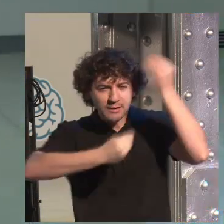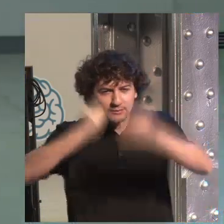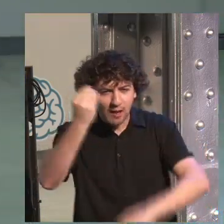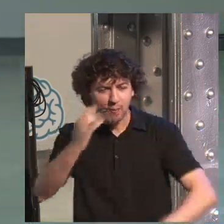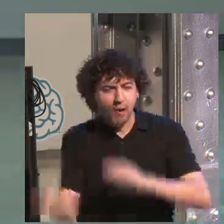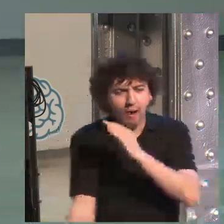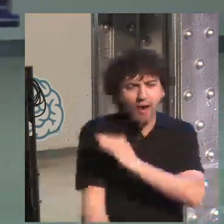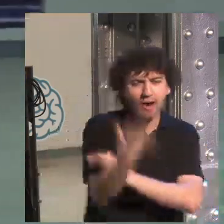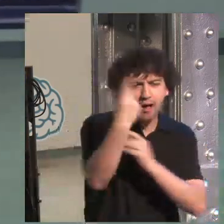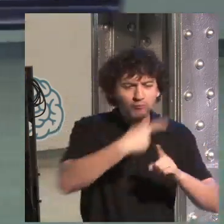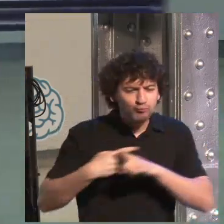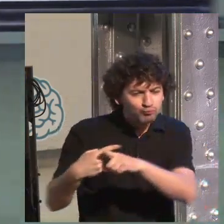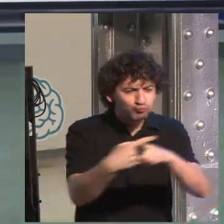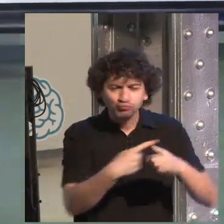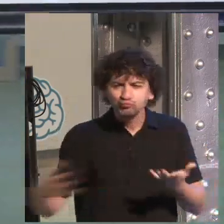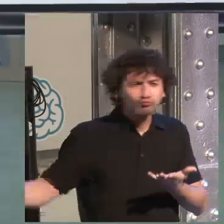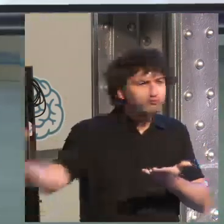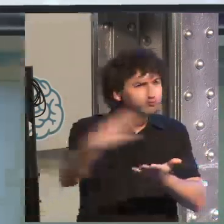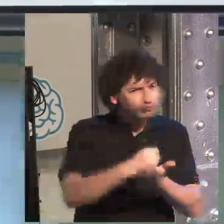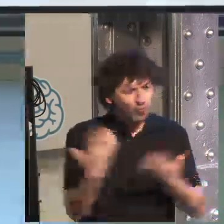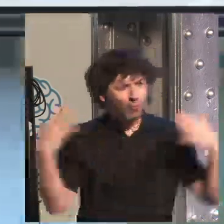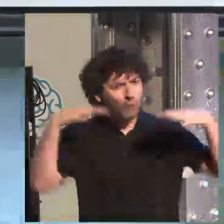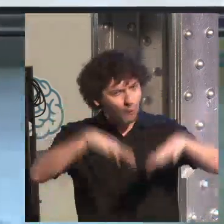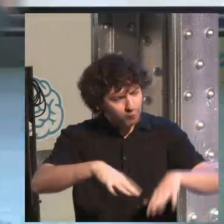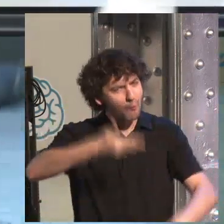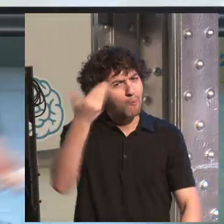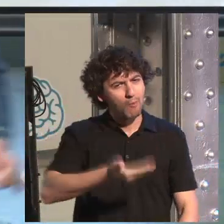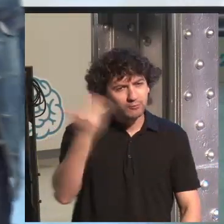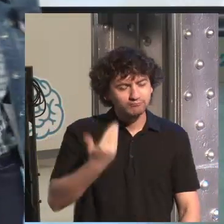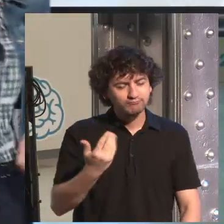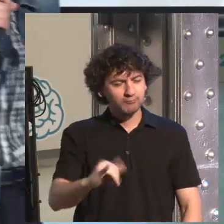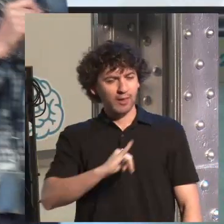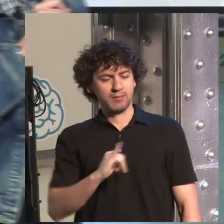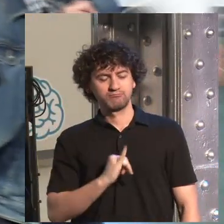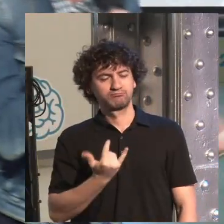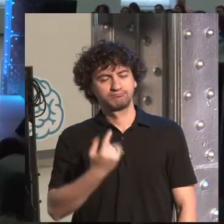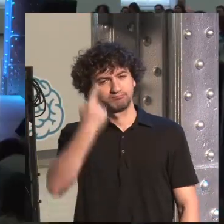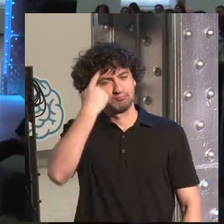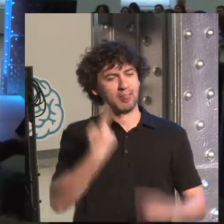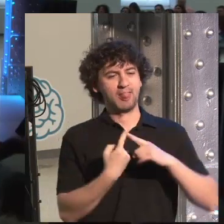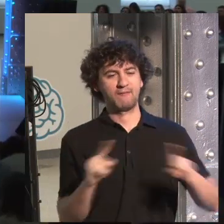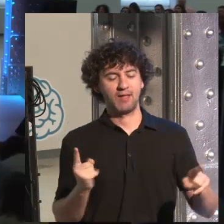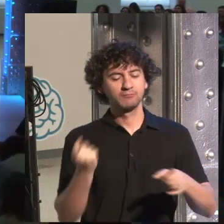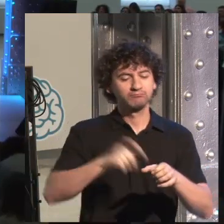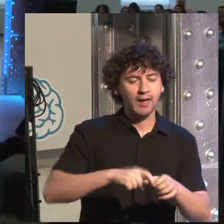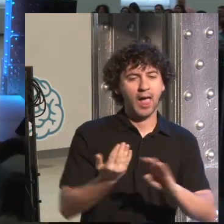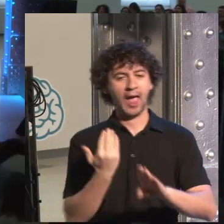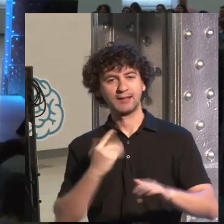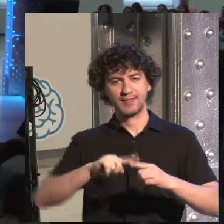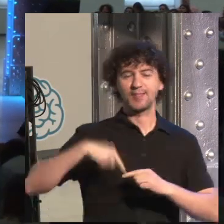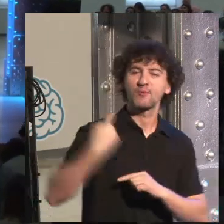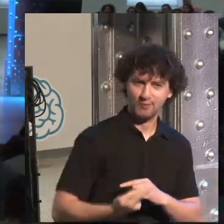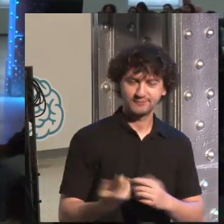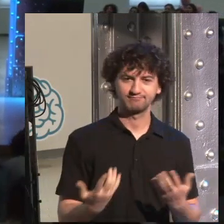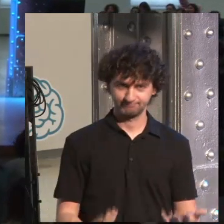creamos, interactuamos. Bueno, nos sentimos diferentes después de estar y de participar en ella.